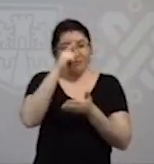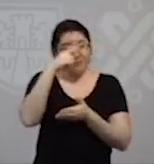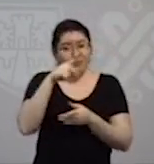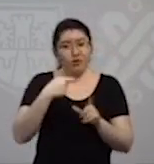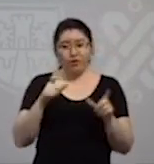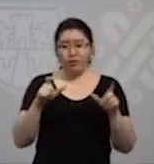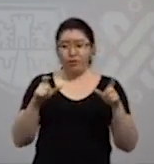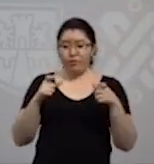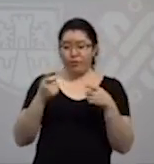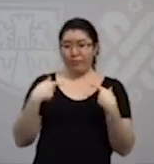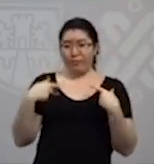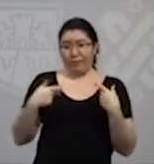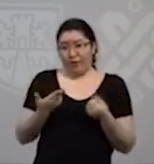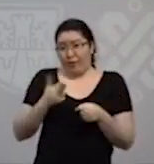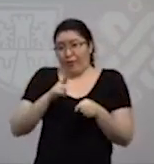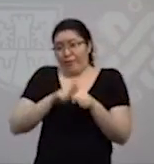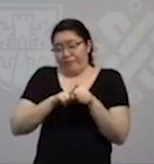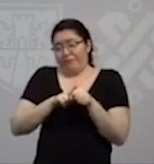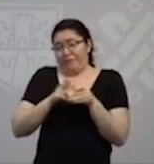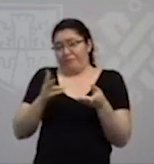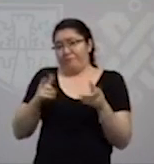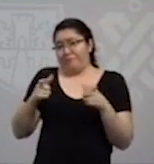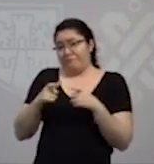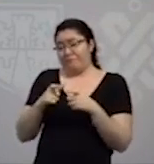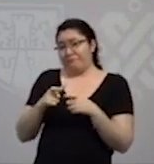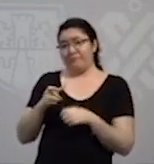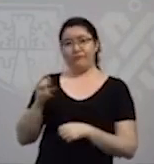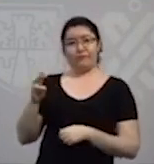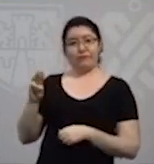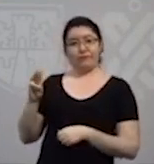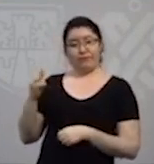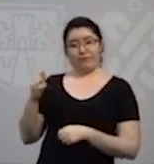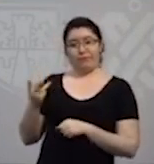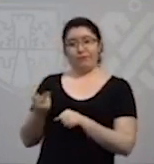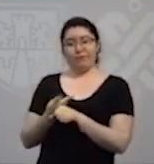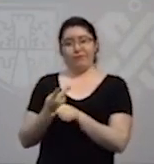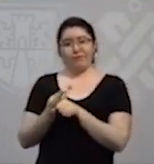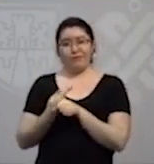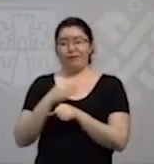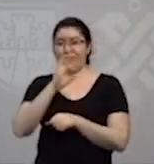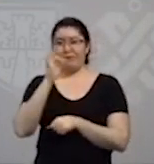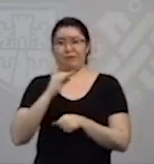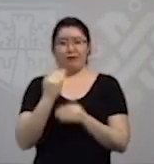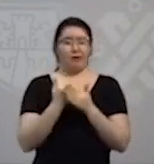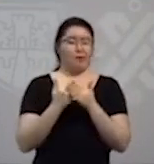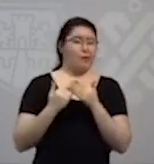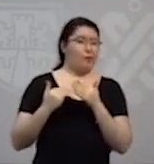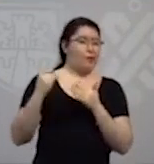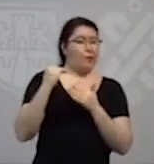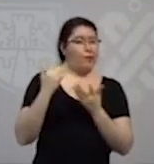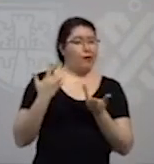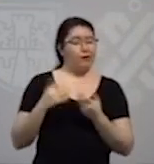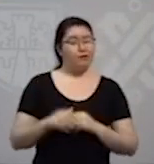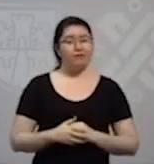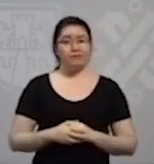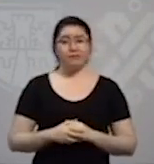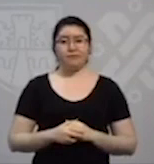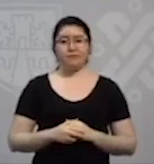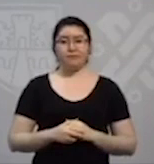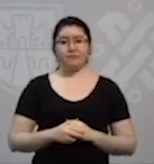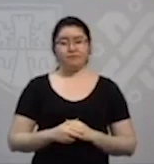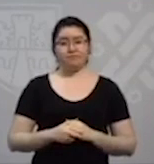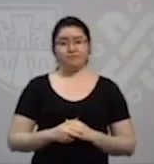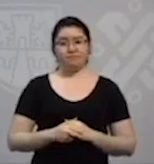de hospitalizados. En mayo tuvimos un alto porcentaje, o un número